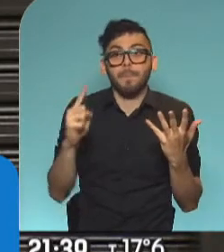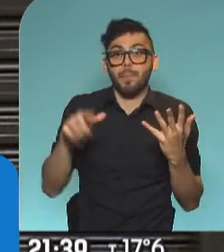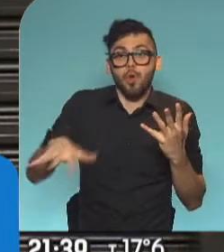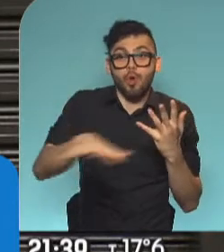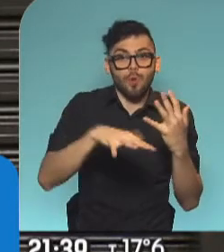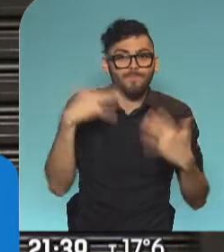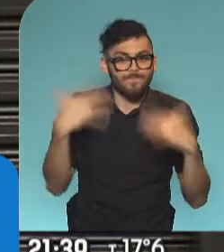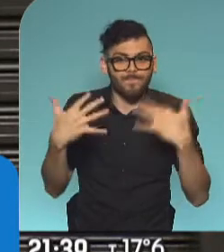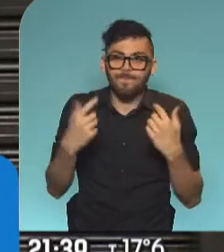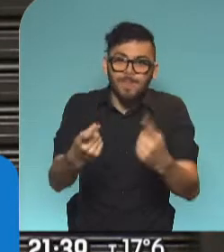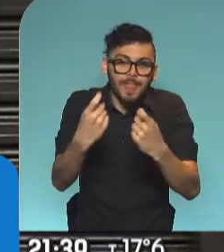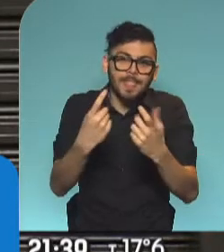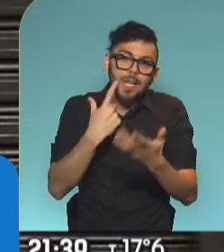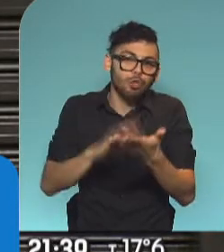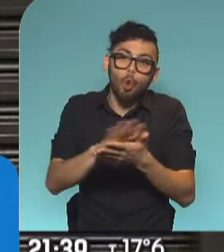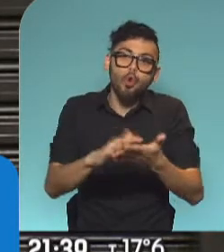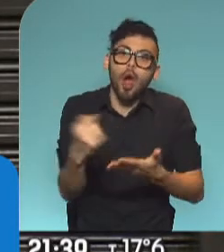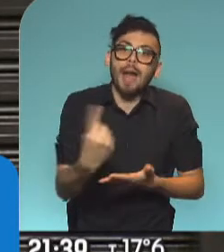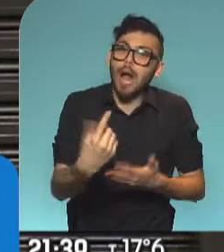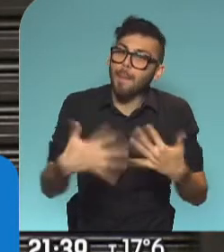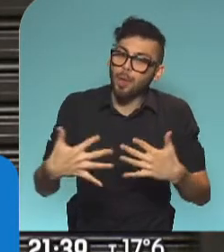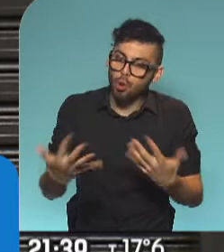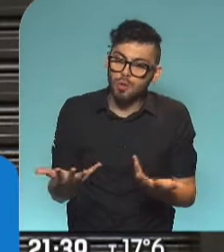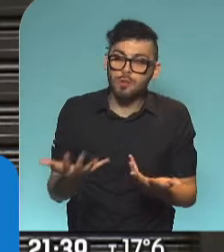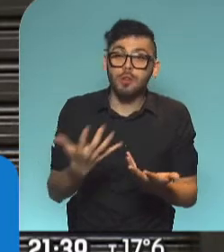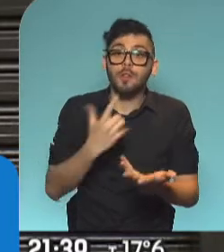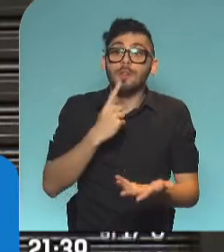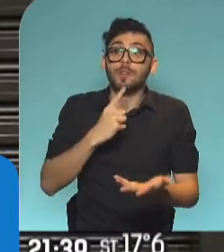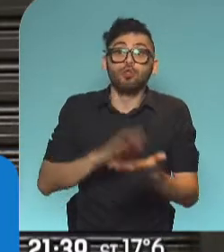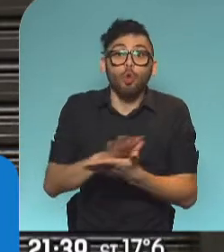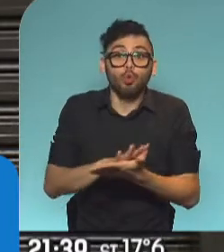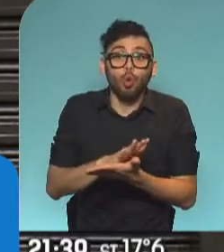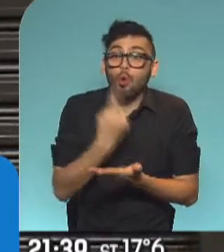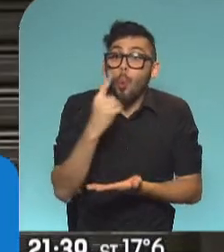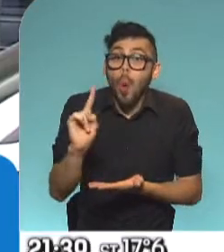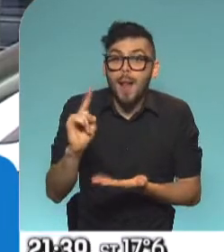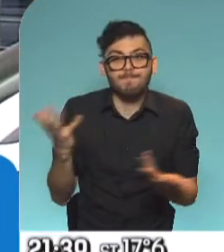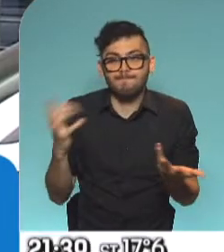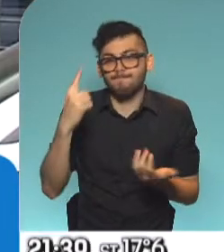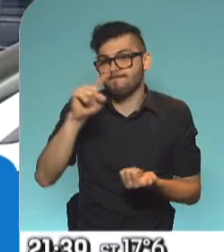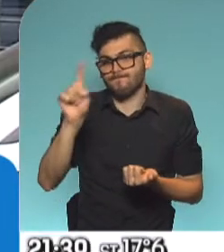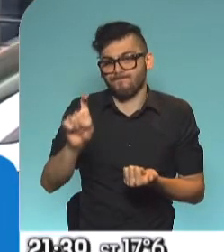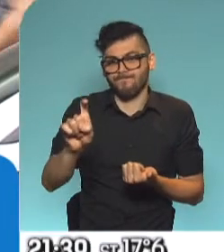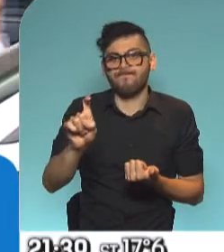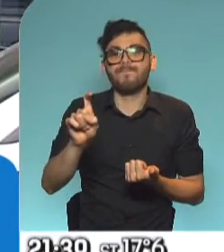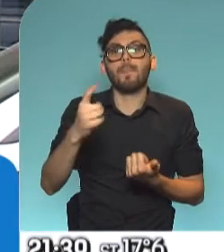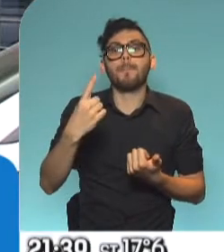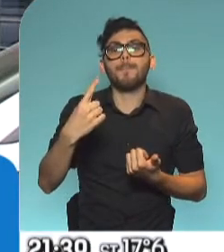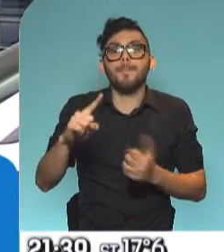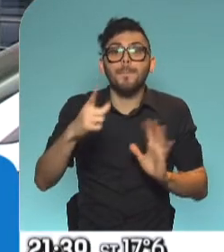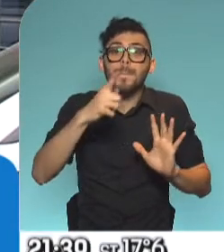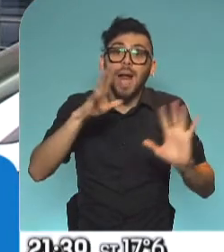se necesita tomar una solución rápida todavía no se sabe cuál pero lo que se está barajando como lo más oficial es que a fines de enero